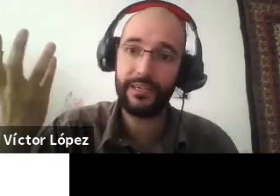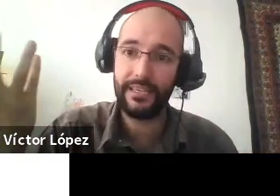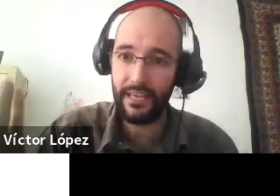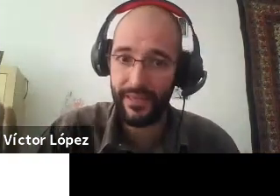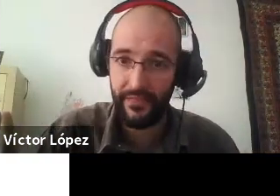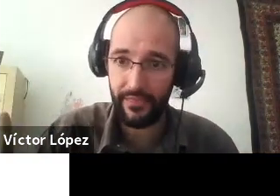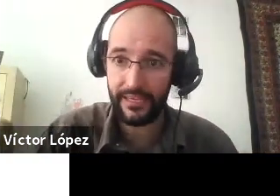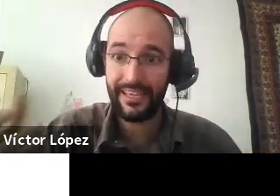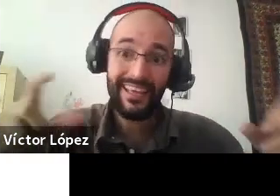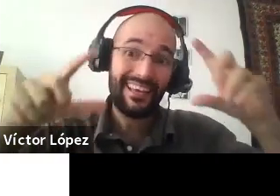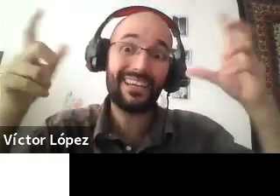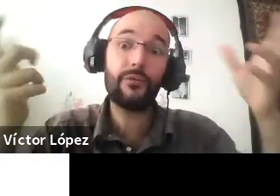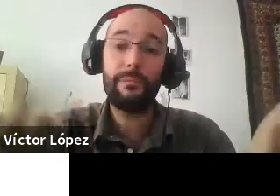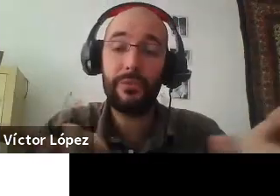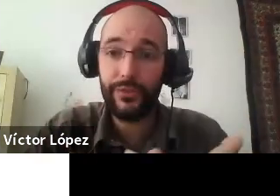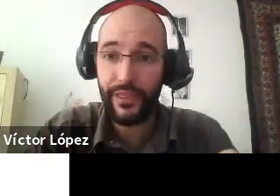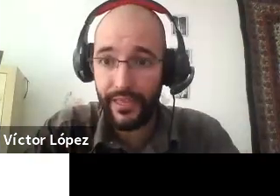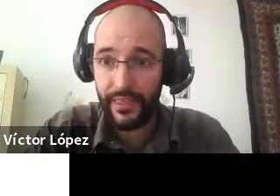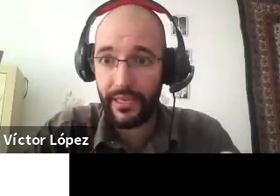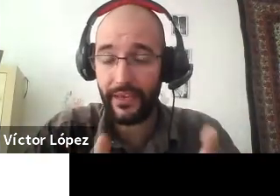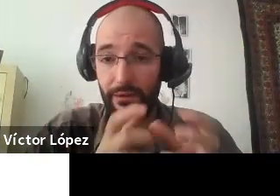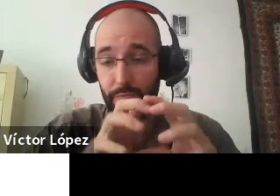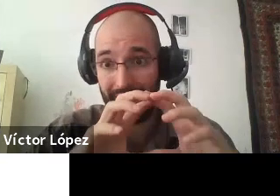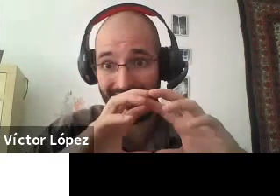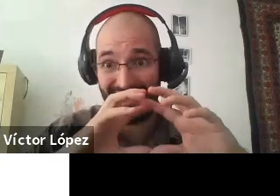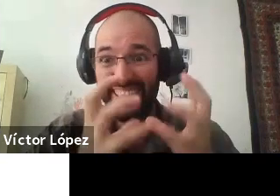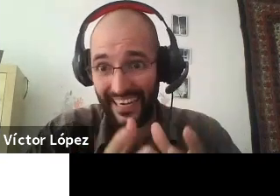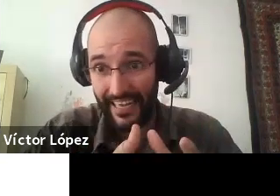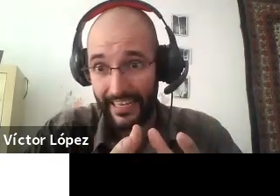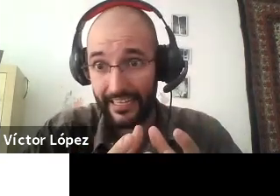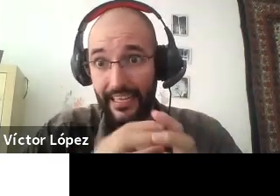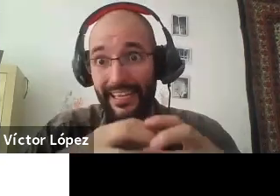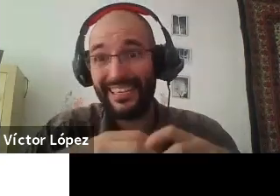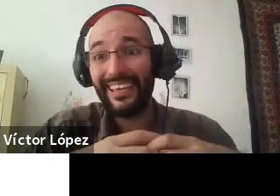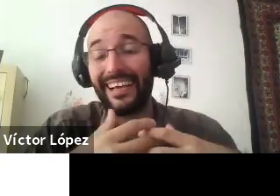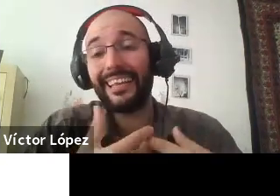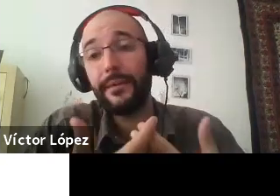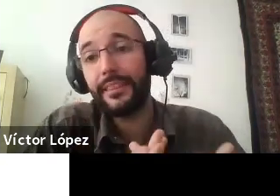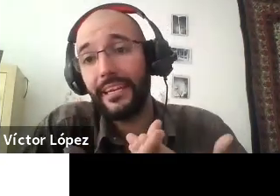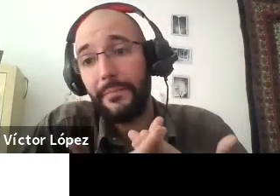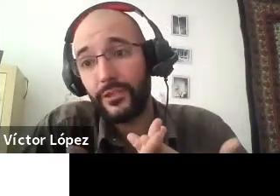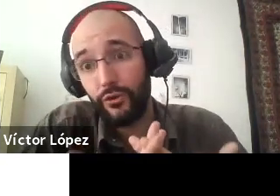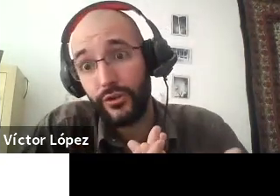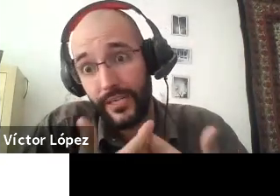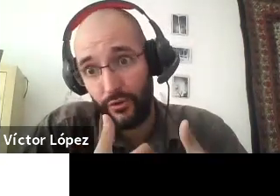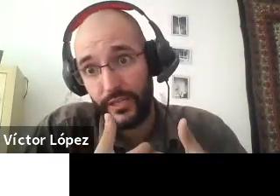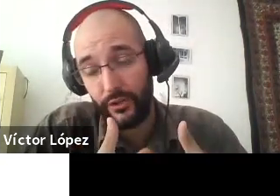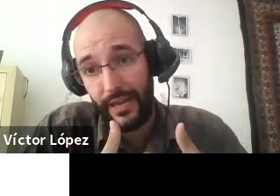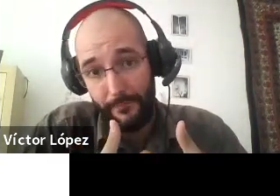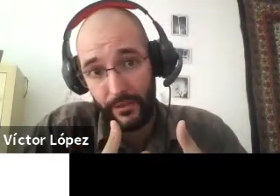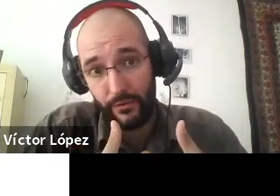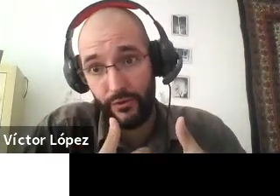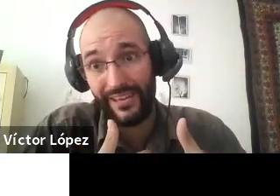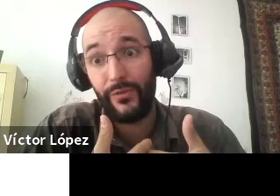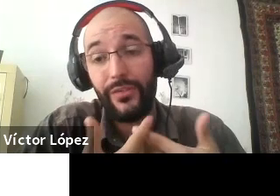nuestras pruebas y evidencias. Esta concepción de ciencia, digamos, más integrada es la que cada vez tiene más consenso dentro